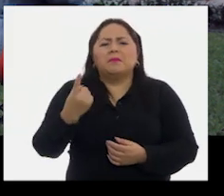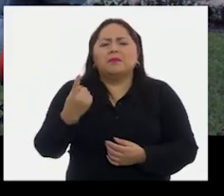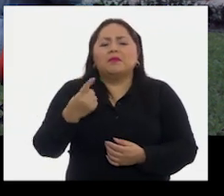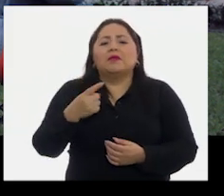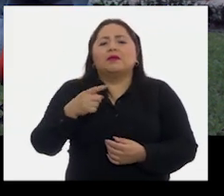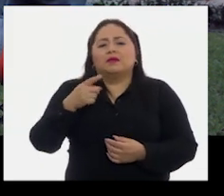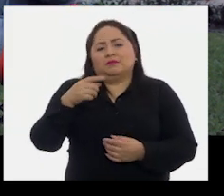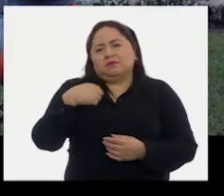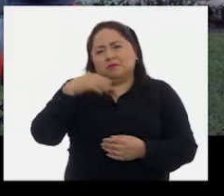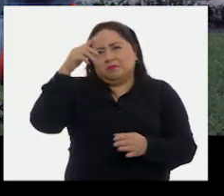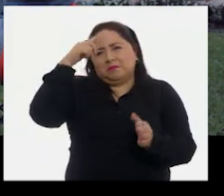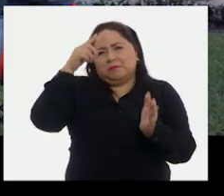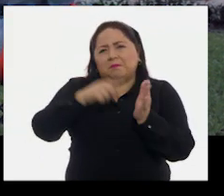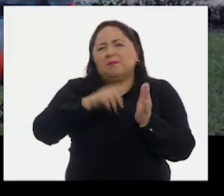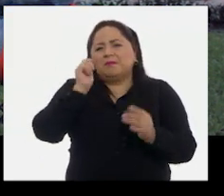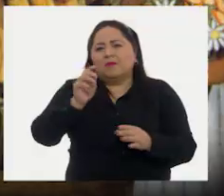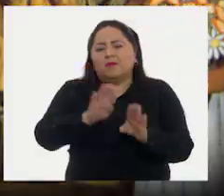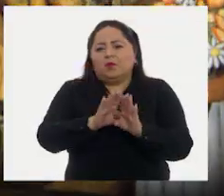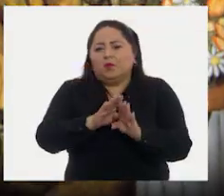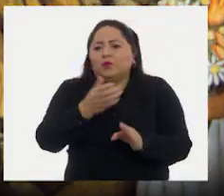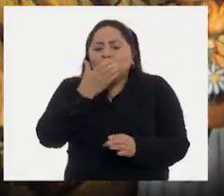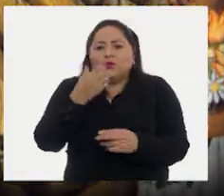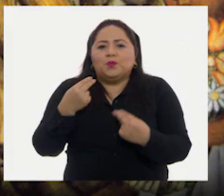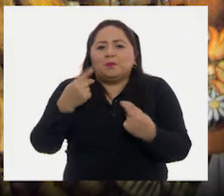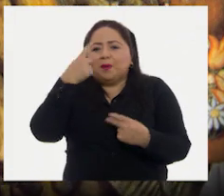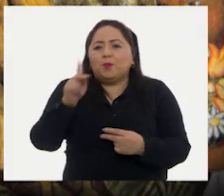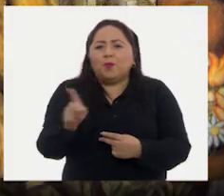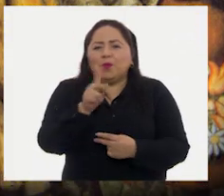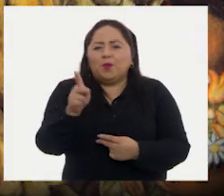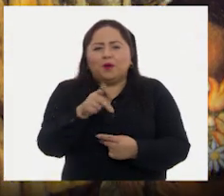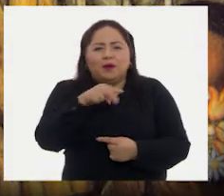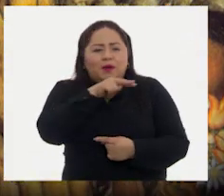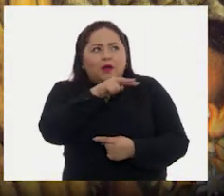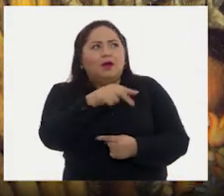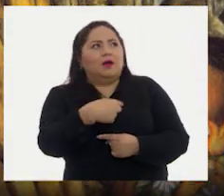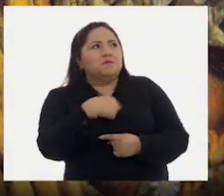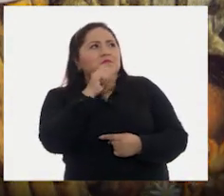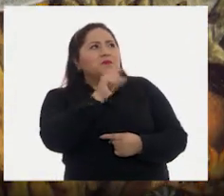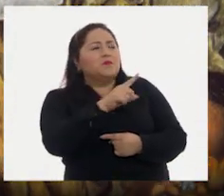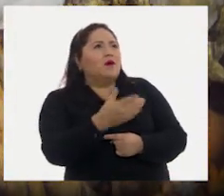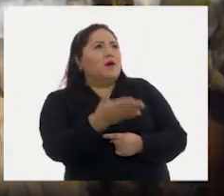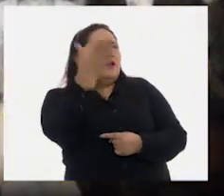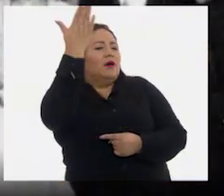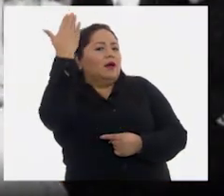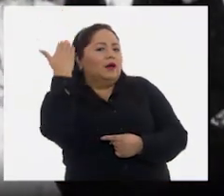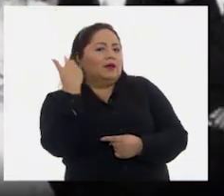manera yo casi me atrevería a decir paternalista, para que el pueblo se reconozca a sí mismo.